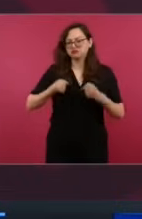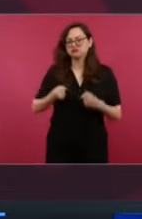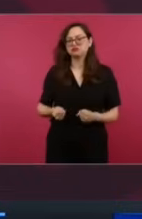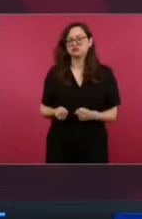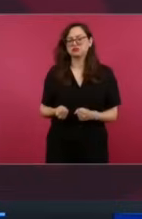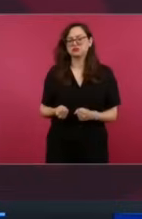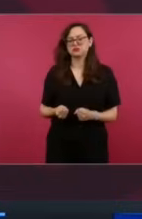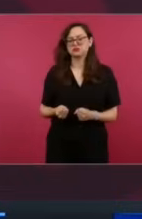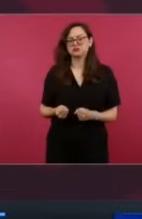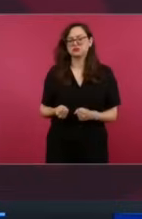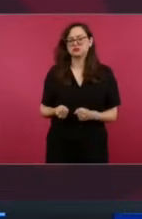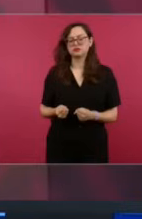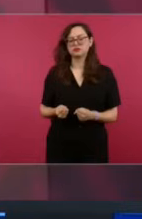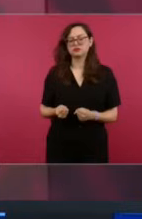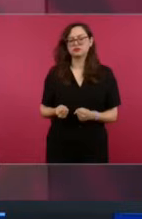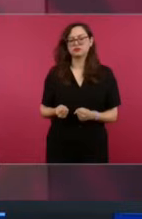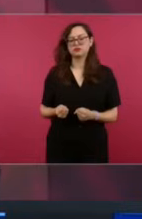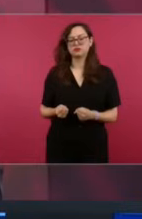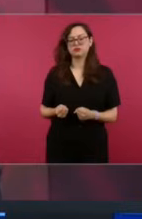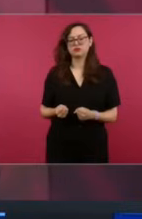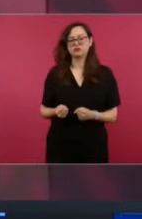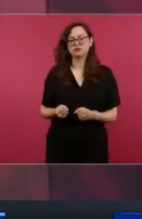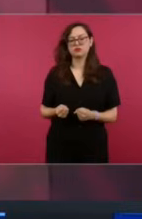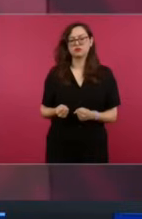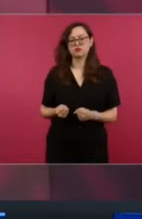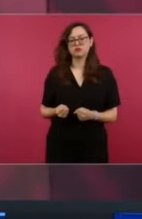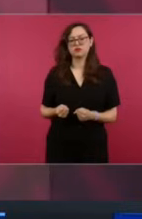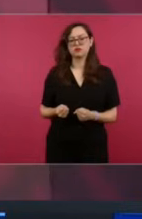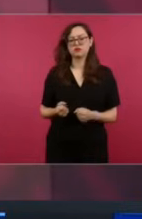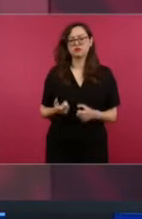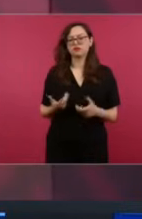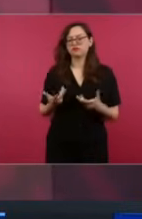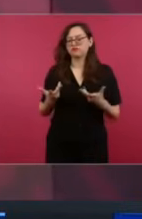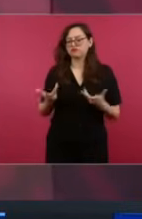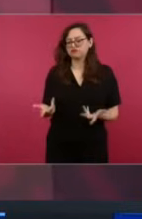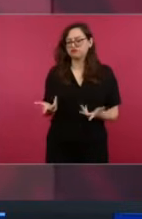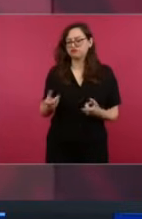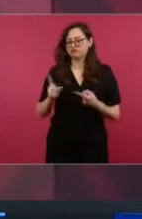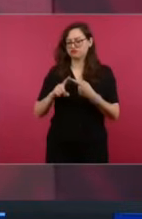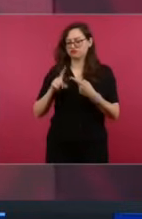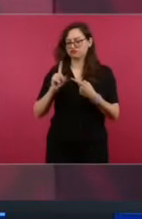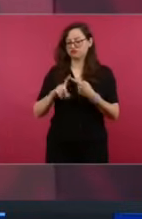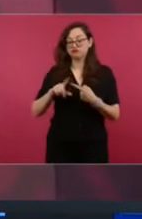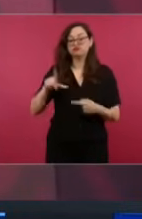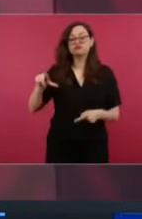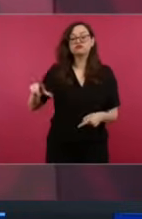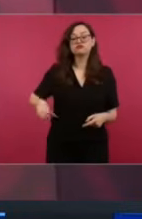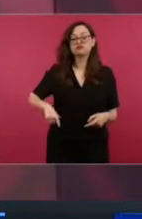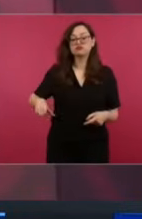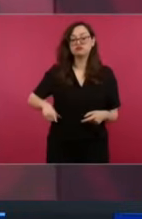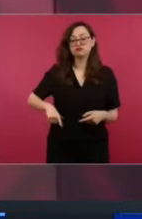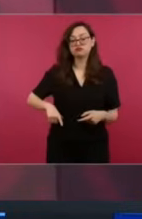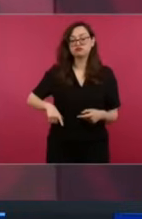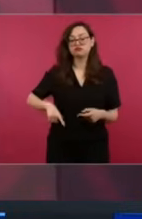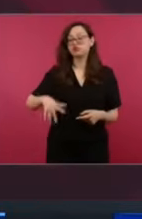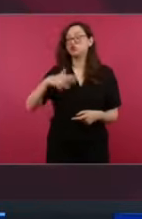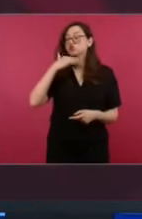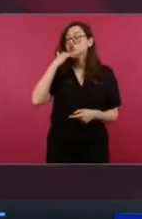la noticia 3, 4, 5 días en cartelera, y así van